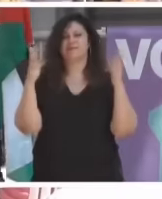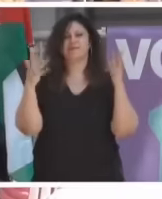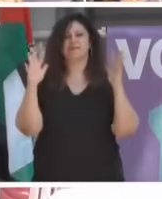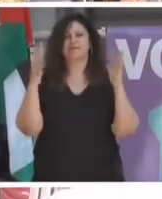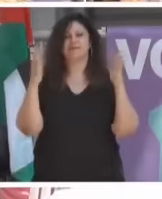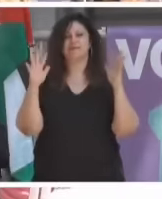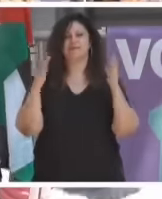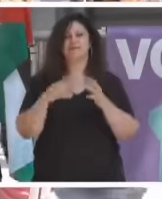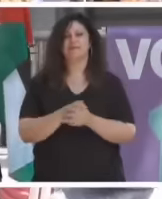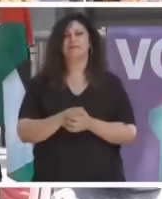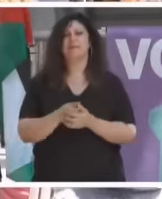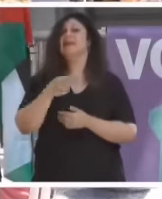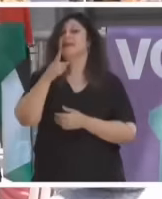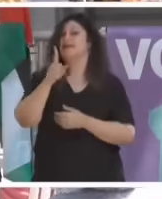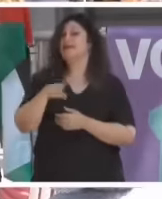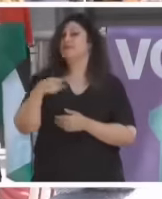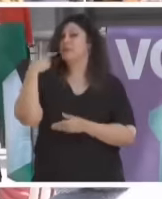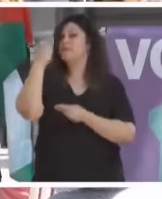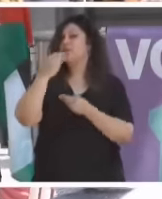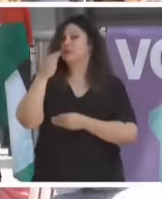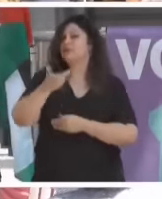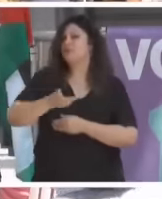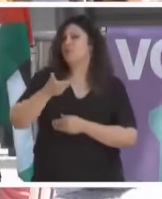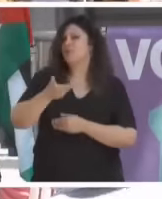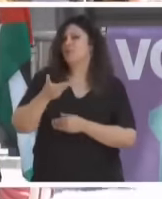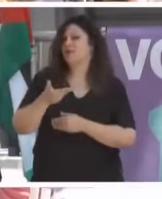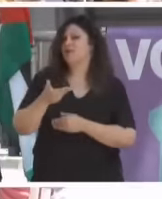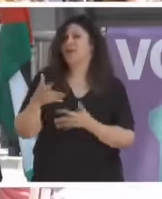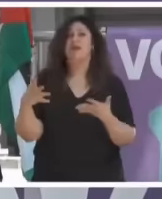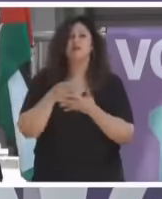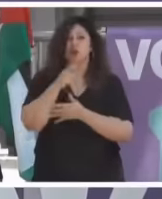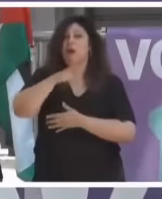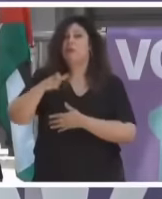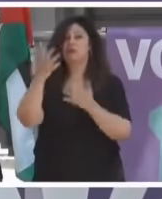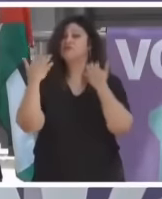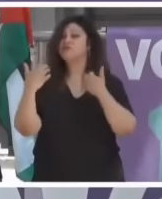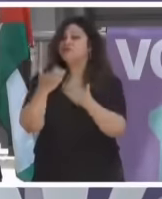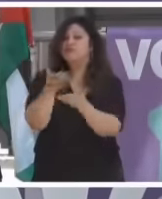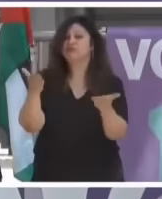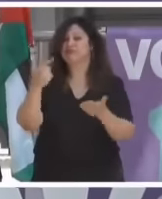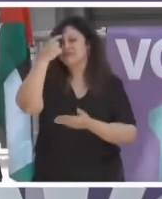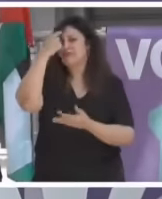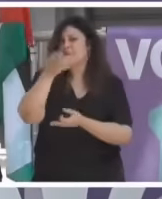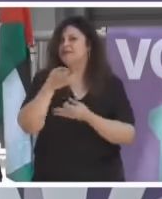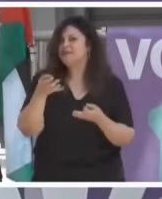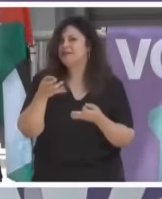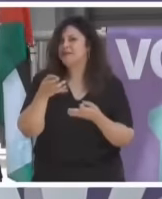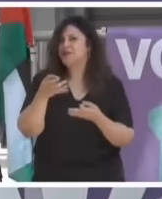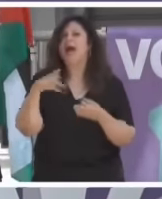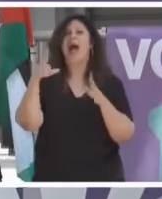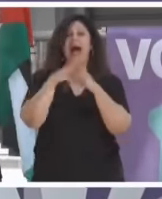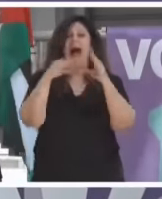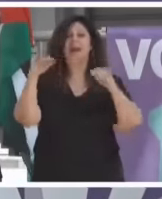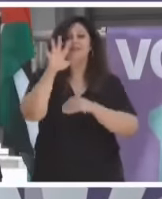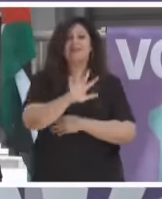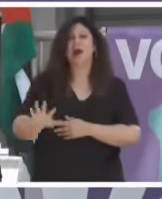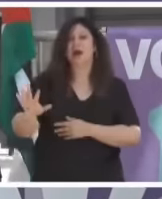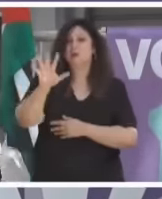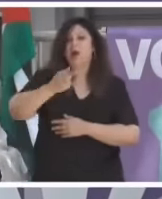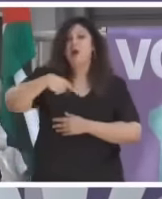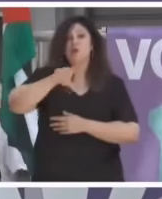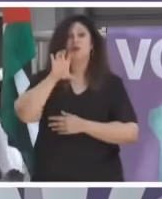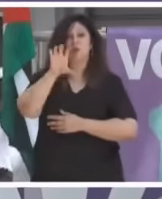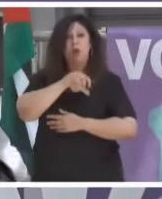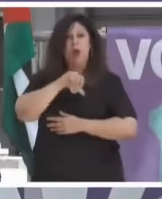también, y creo que es muy importante, y eso todos y todas los que estamos aquí, entendemos la importancia de Andalucía, de nuestra